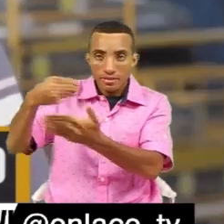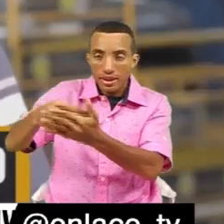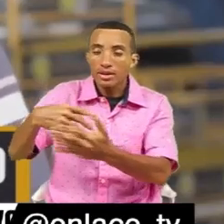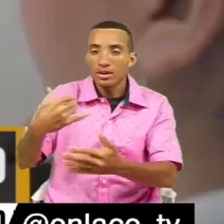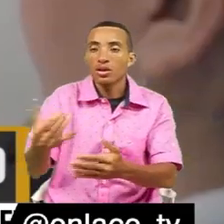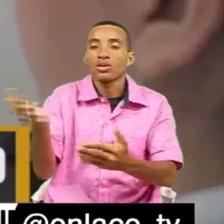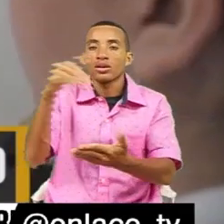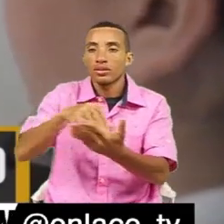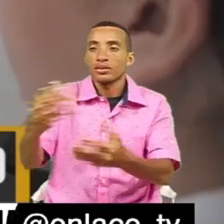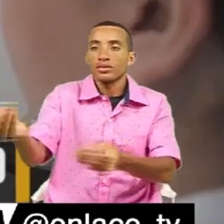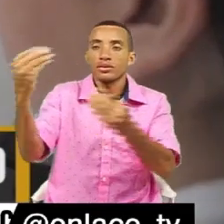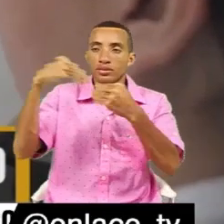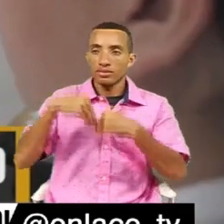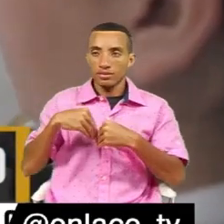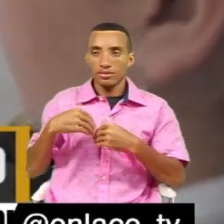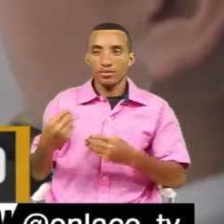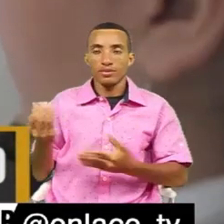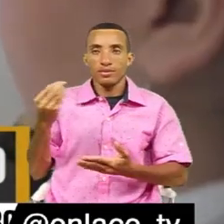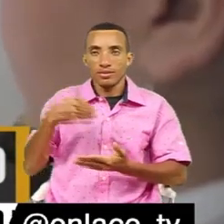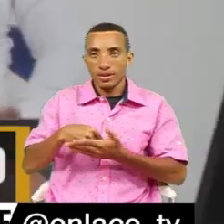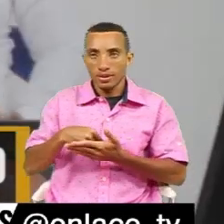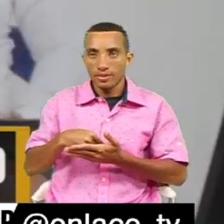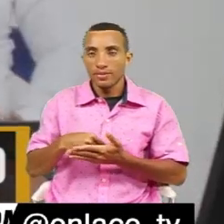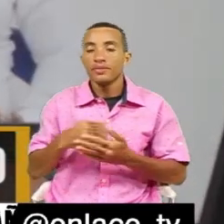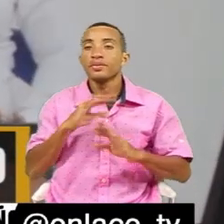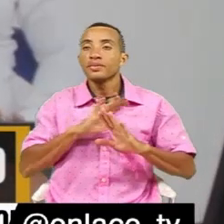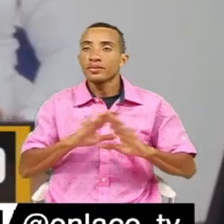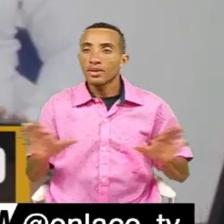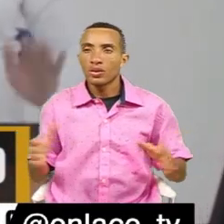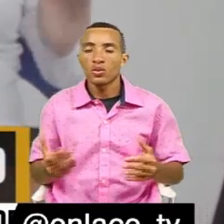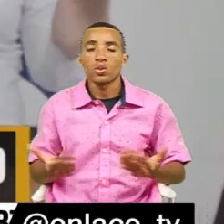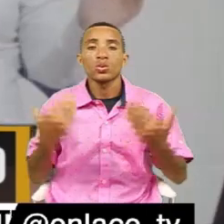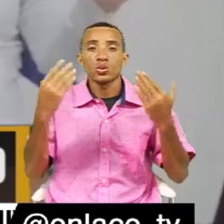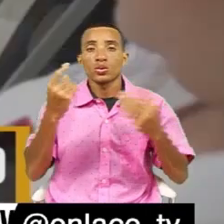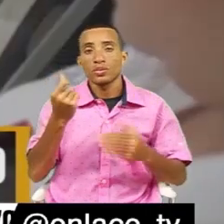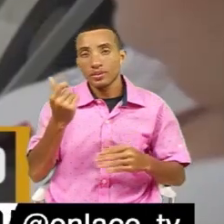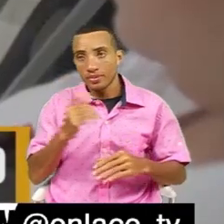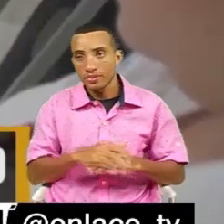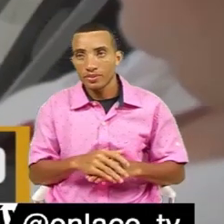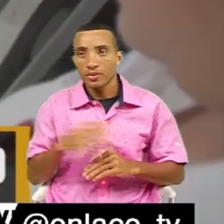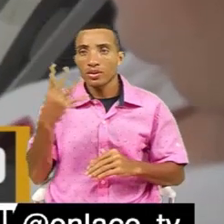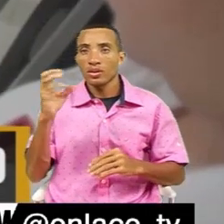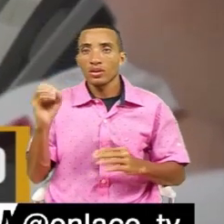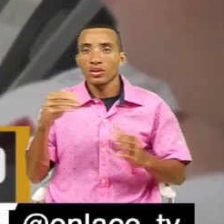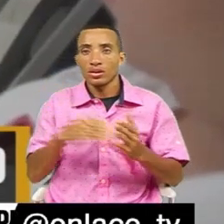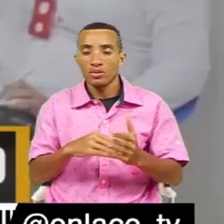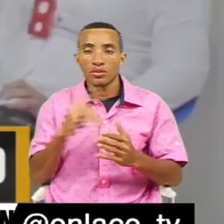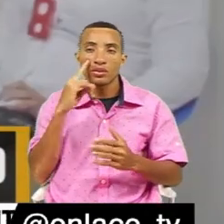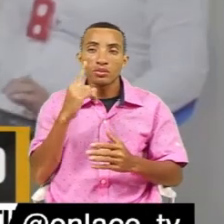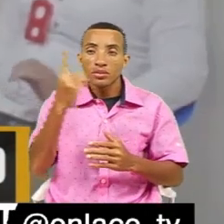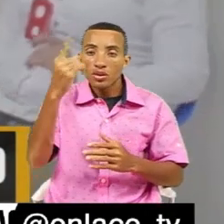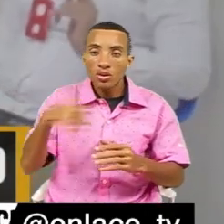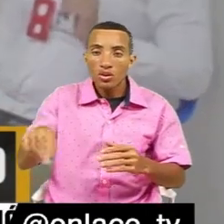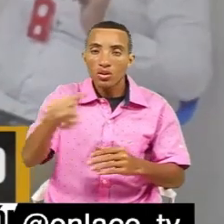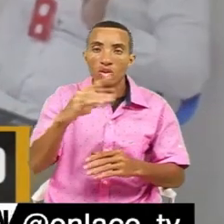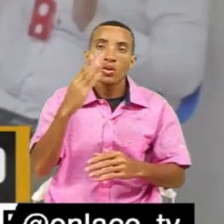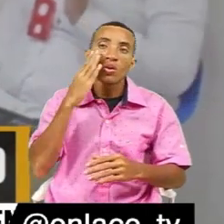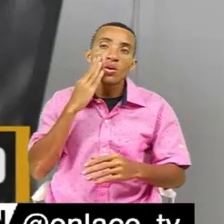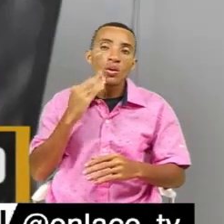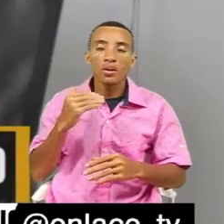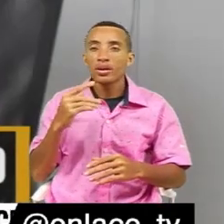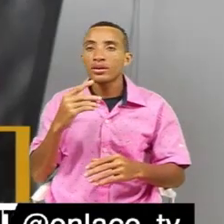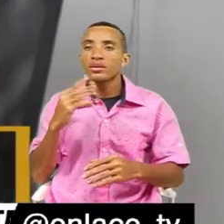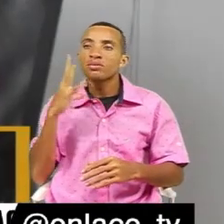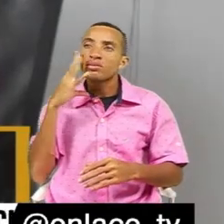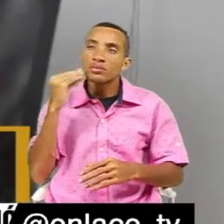sí pagan. Además de obtener un beneficio económico significativo, 40.000 primeros empleos permite al empresario apoyar a un joven sin experiencia.